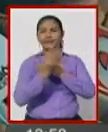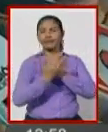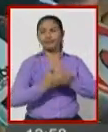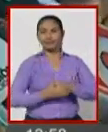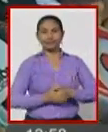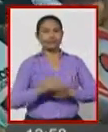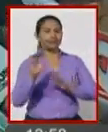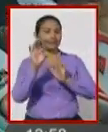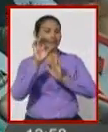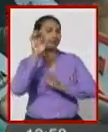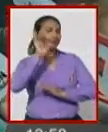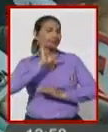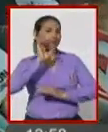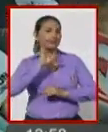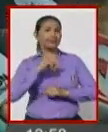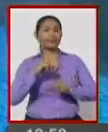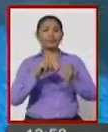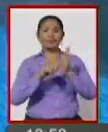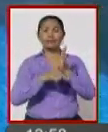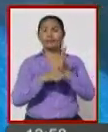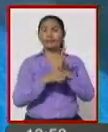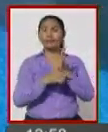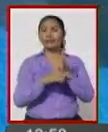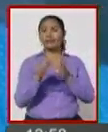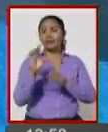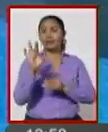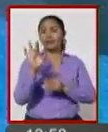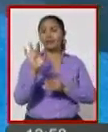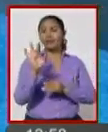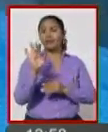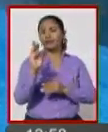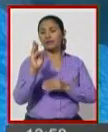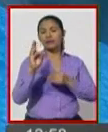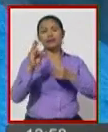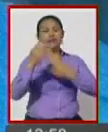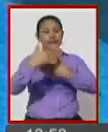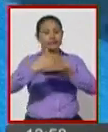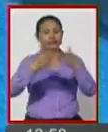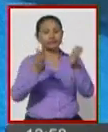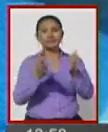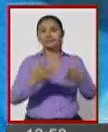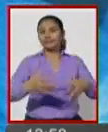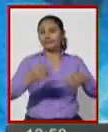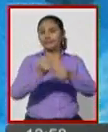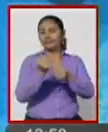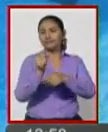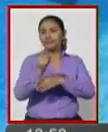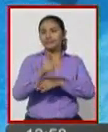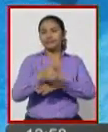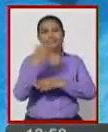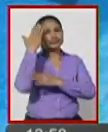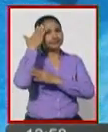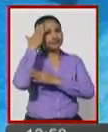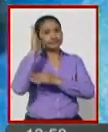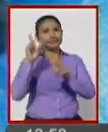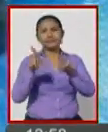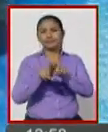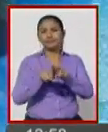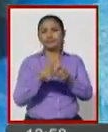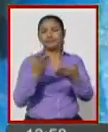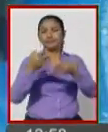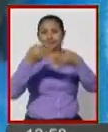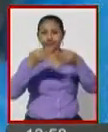paquetes de color café, y que alrededor de 7 bolsas se encontraron, el peso exacto no se tiene todavía aún.